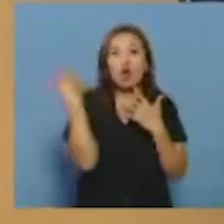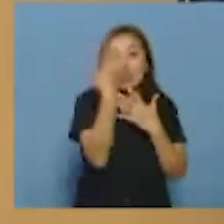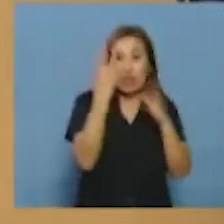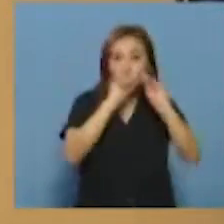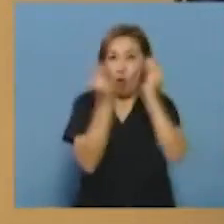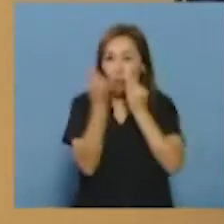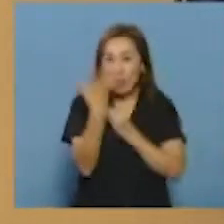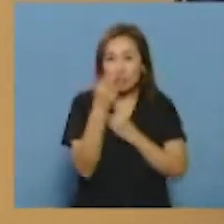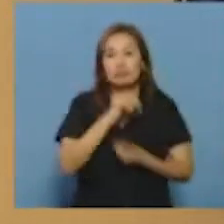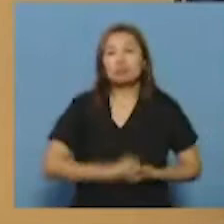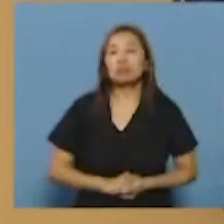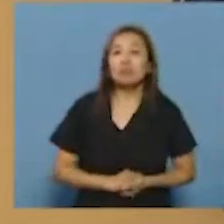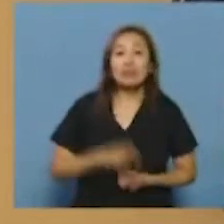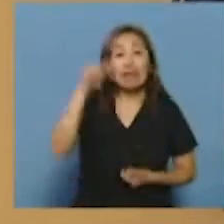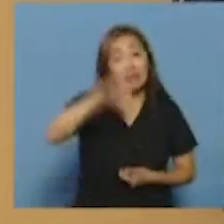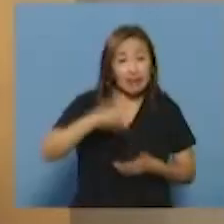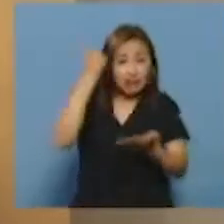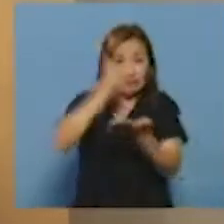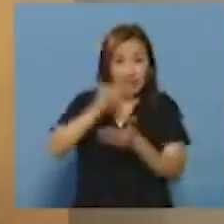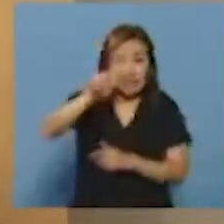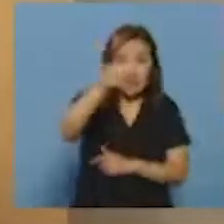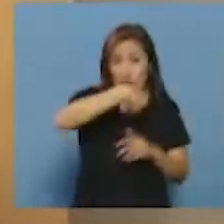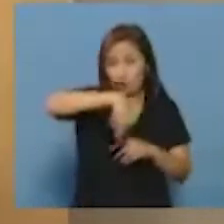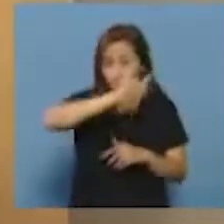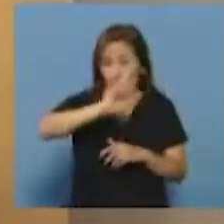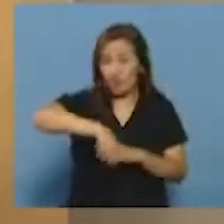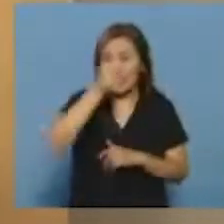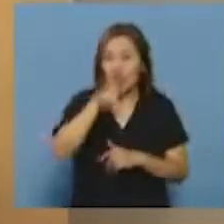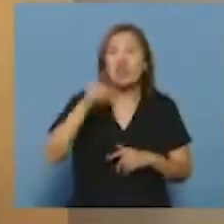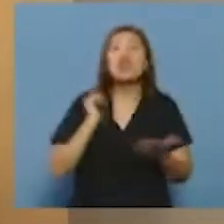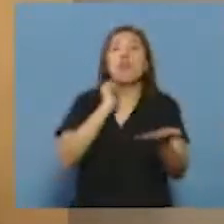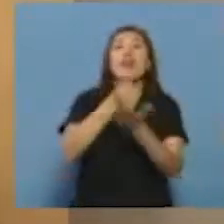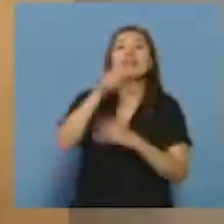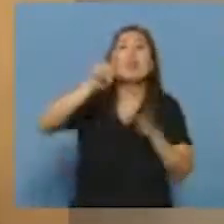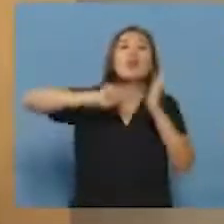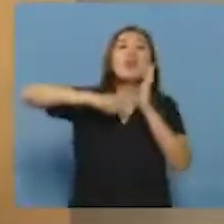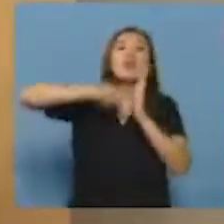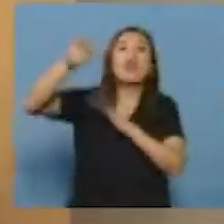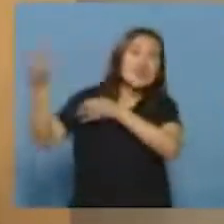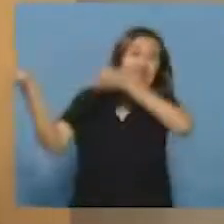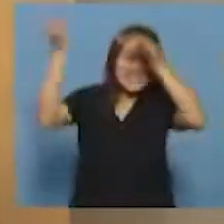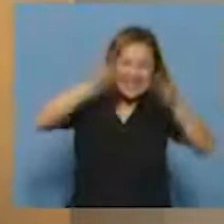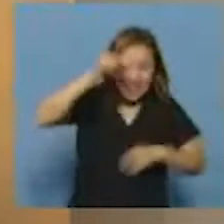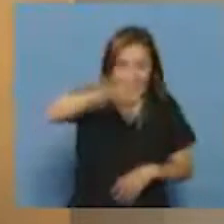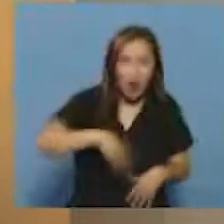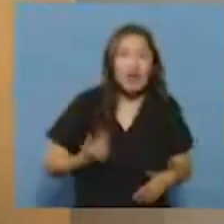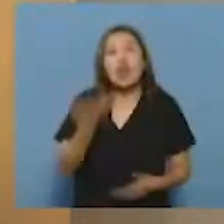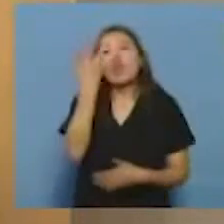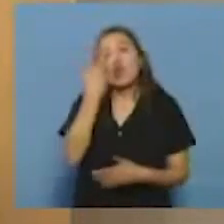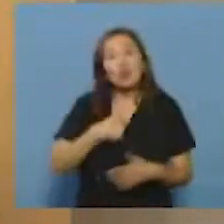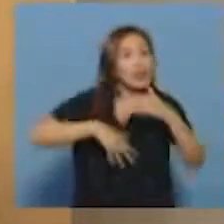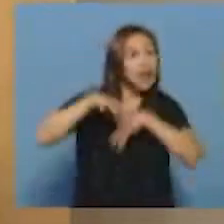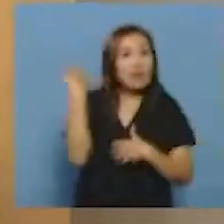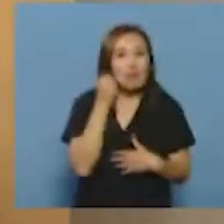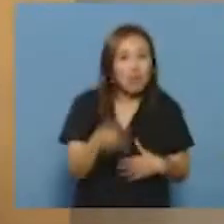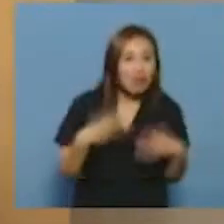y Ana Paula Torres. Aquí están, ellos son los ganadores y quienes participaron y estuvieron en Buenos Aires recién llegados. Y nos gustaría,